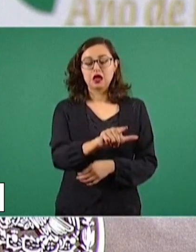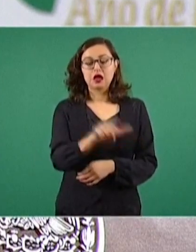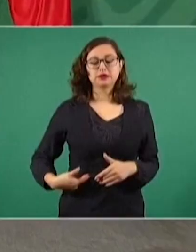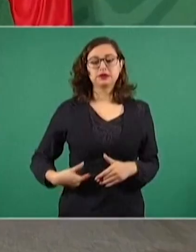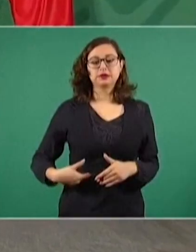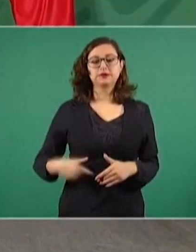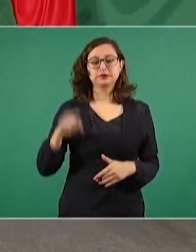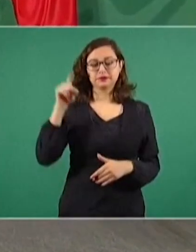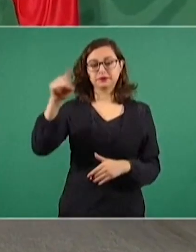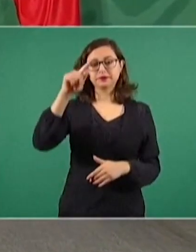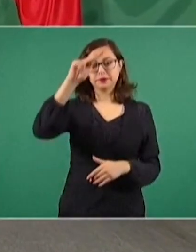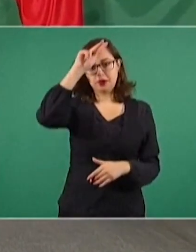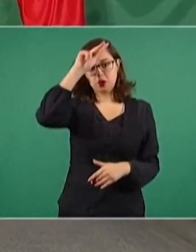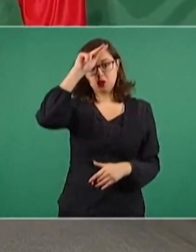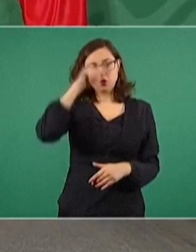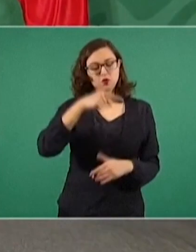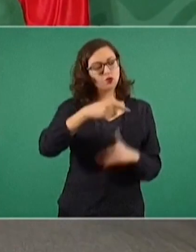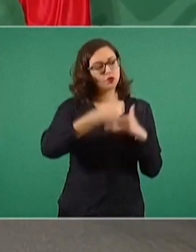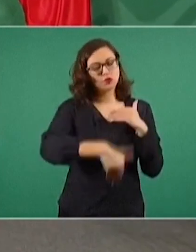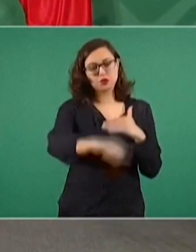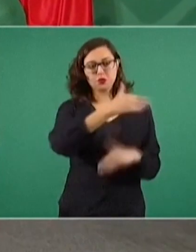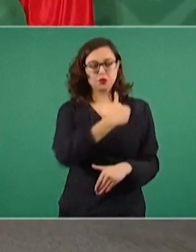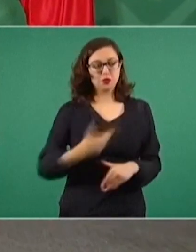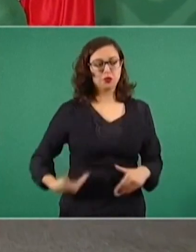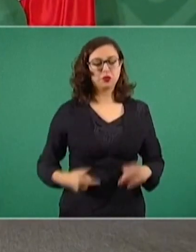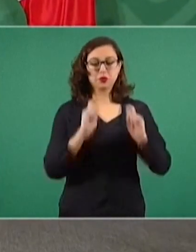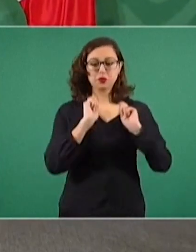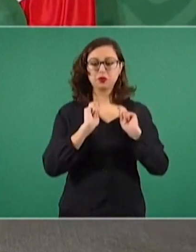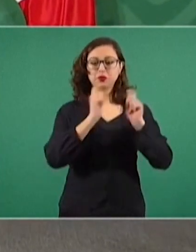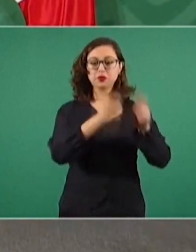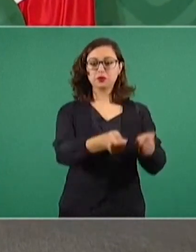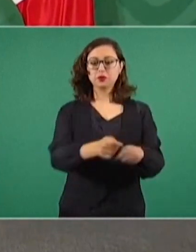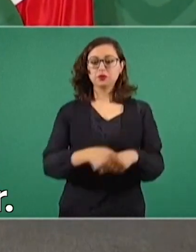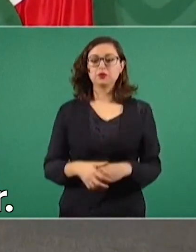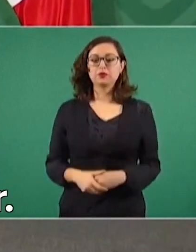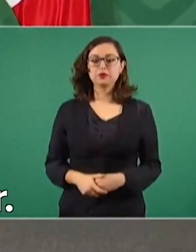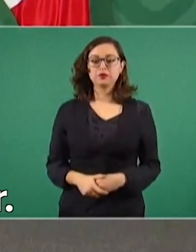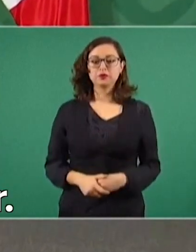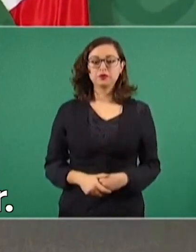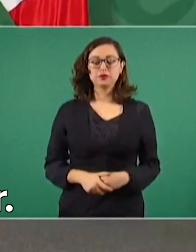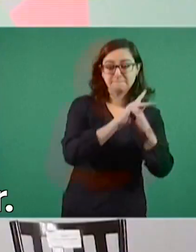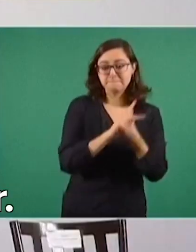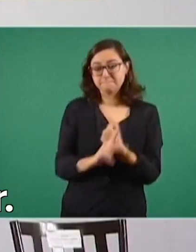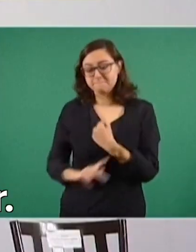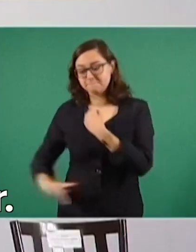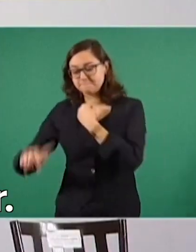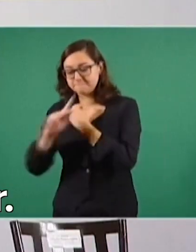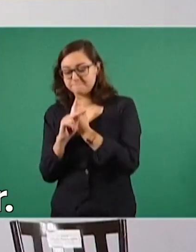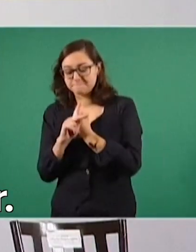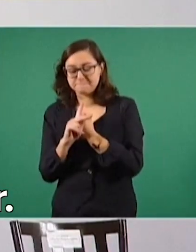existir el contrato y lo voy a revisar y lo voy a revisar.